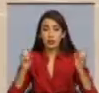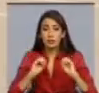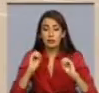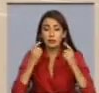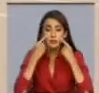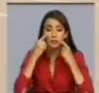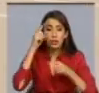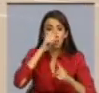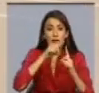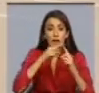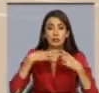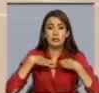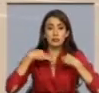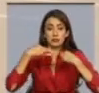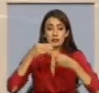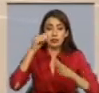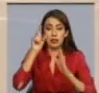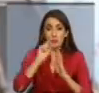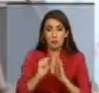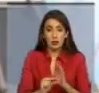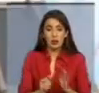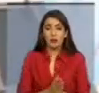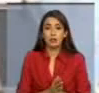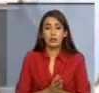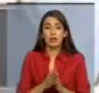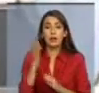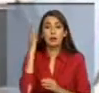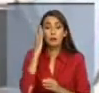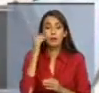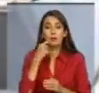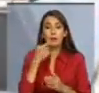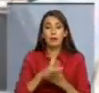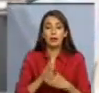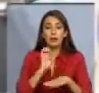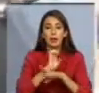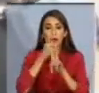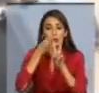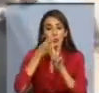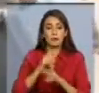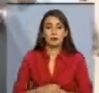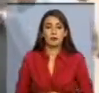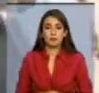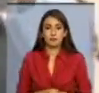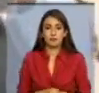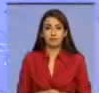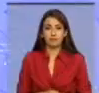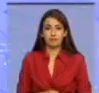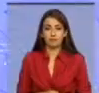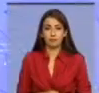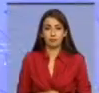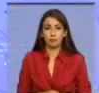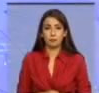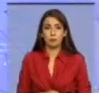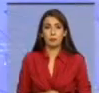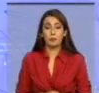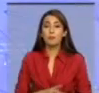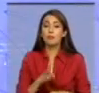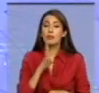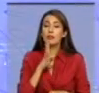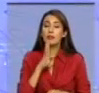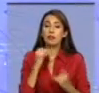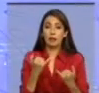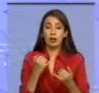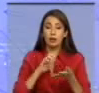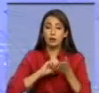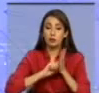hasta vestimentas a bajos costos. En Tungurahua, Máximo Barba, Ecuador TV. Y hablando de artesanos, el